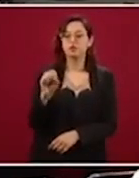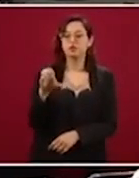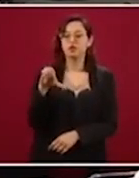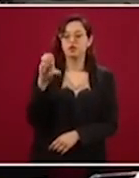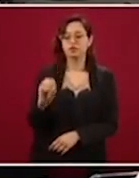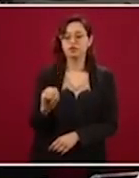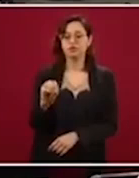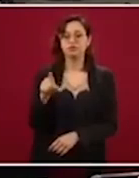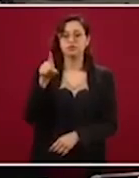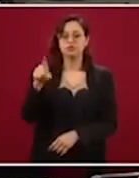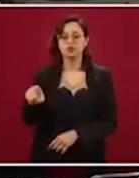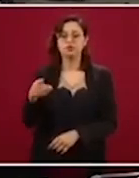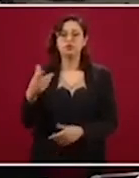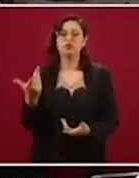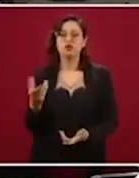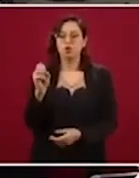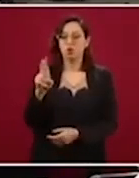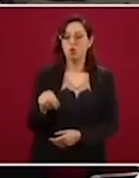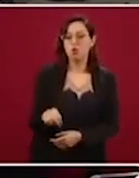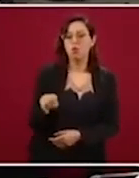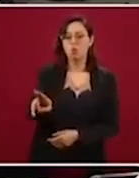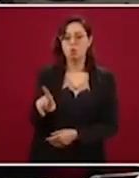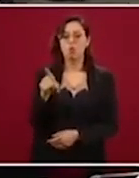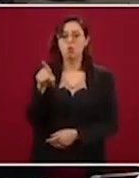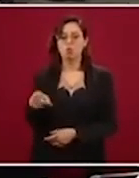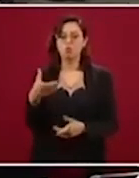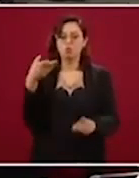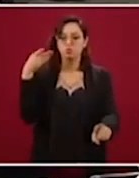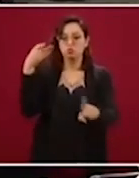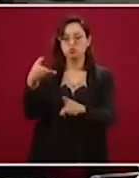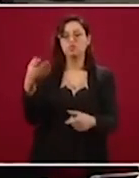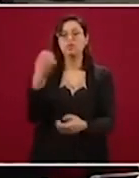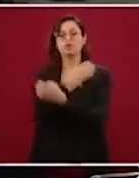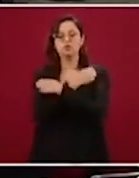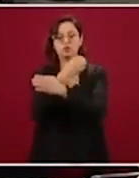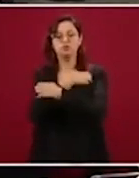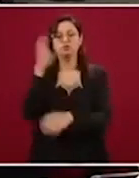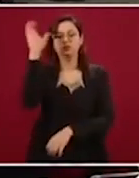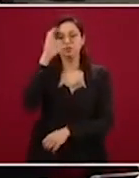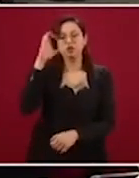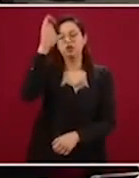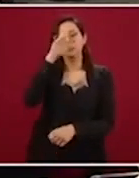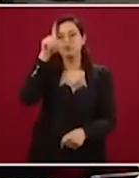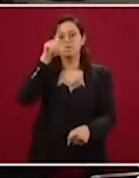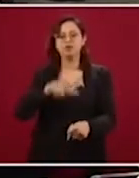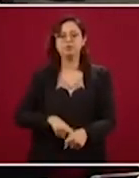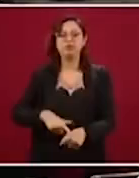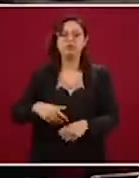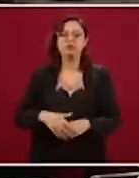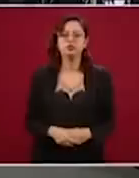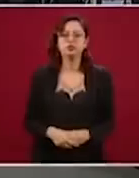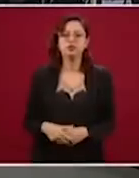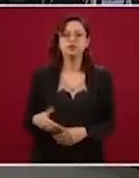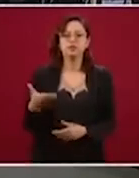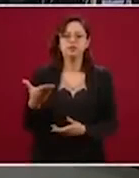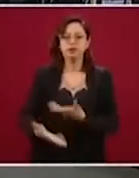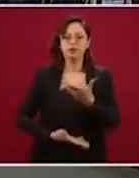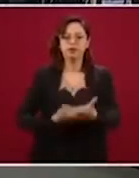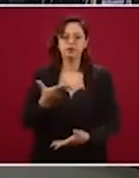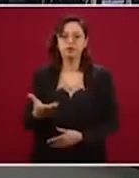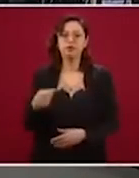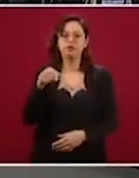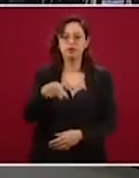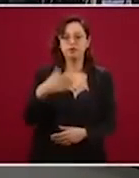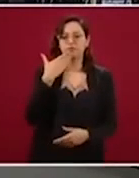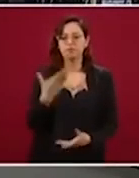Organización de las Naciones Unidas para la Educación, la Ciencia y la Cultura. Señora Azoulay, sea usted bienvenida